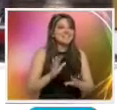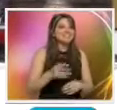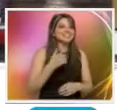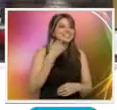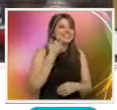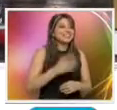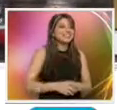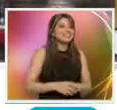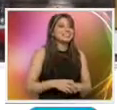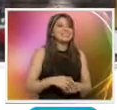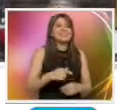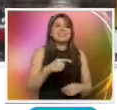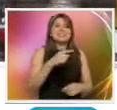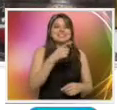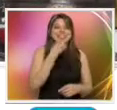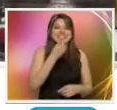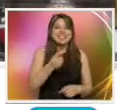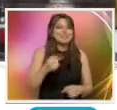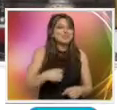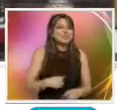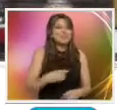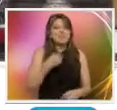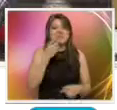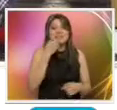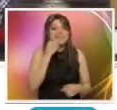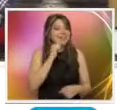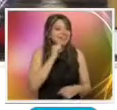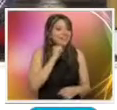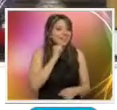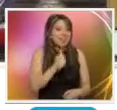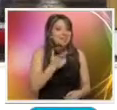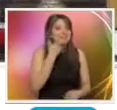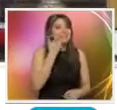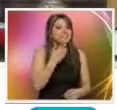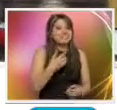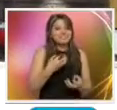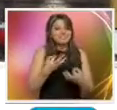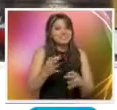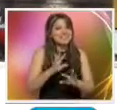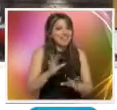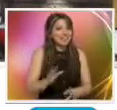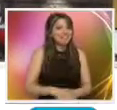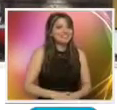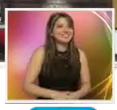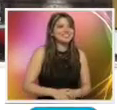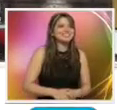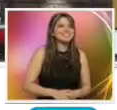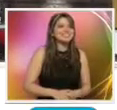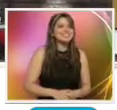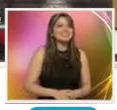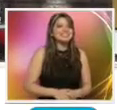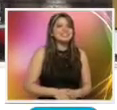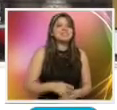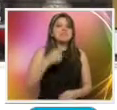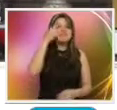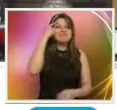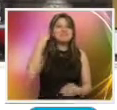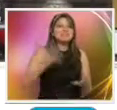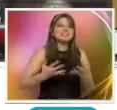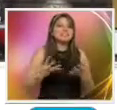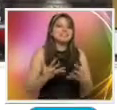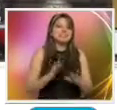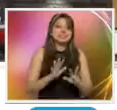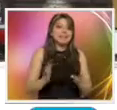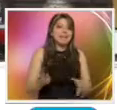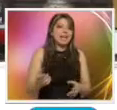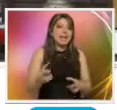No desayuné porque Muy bien, yo perfecto. tengo que probar este platillo. Perfecto, para todos los que están aquí entonces. Y además sencillo de hacer. Chef, pues yo creo que ya lo pasamos al plato,